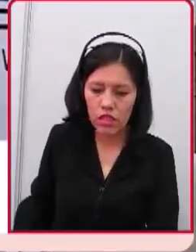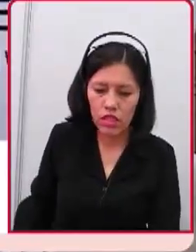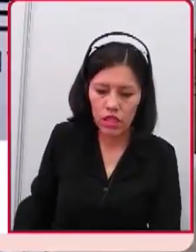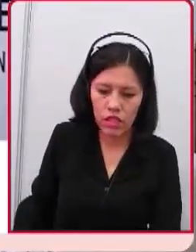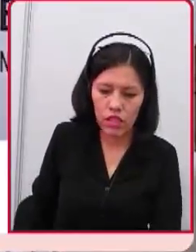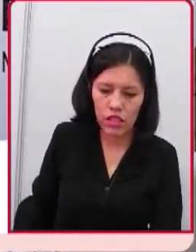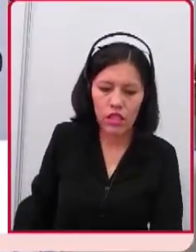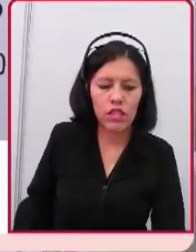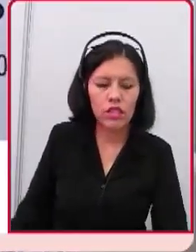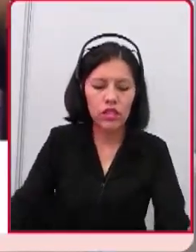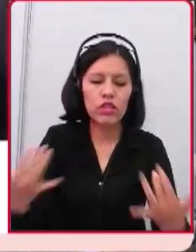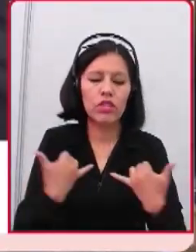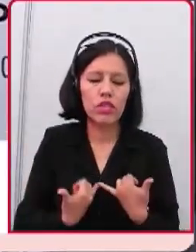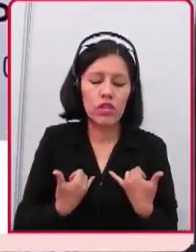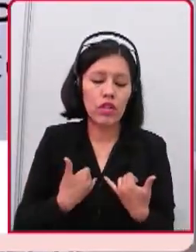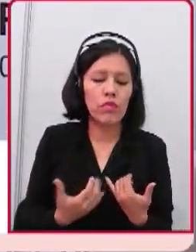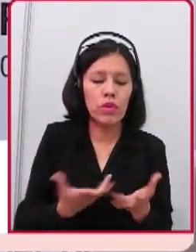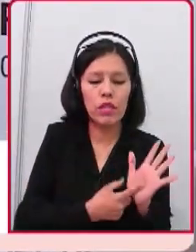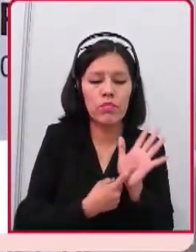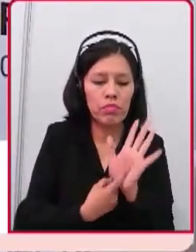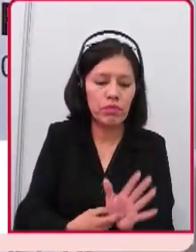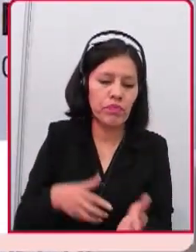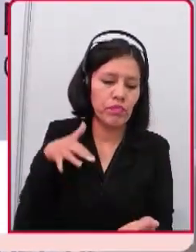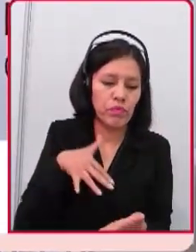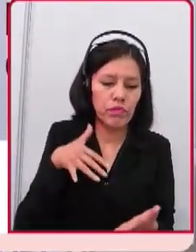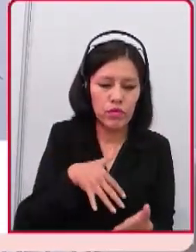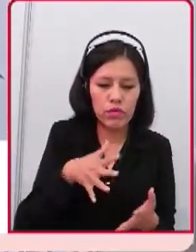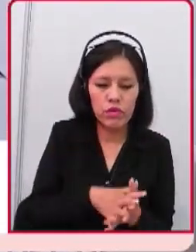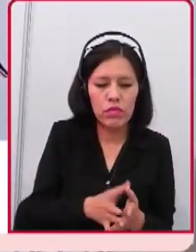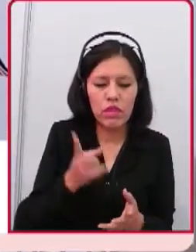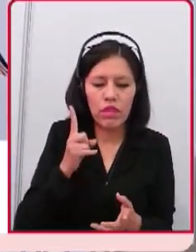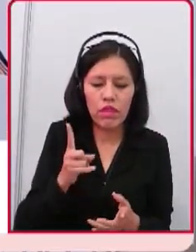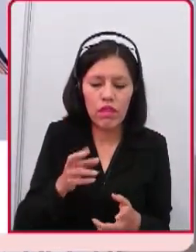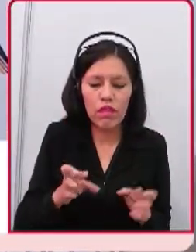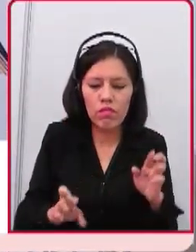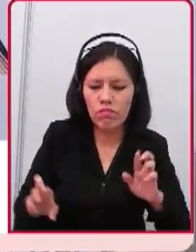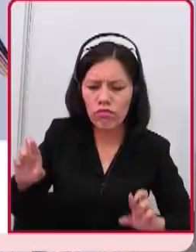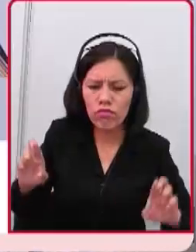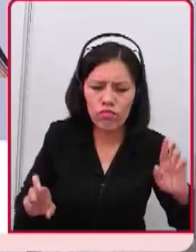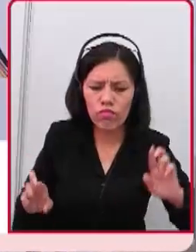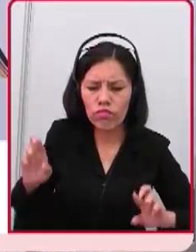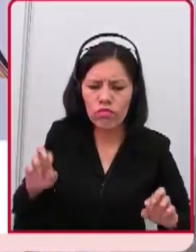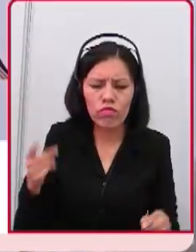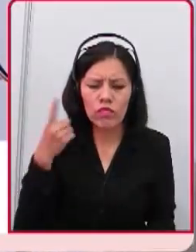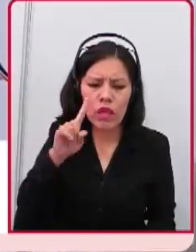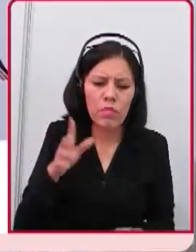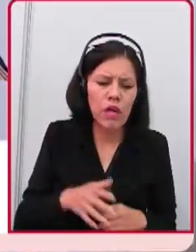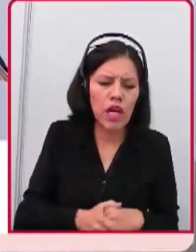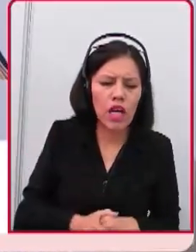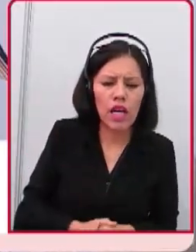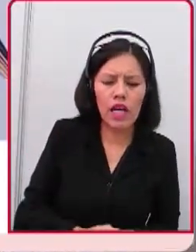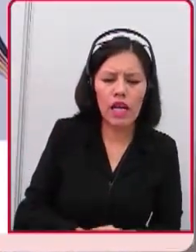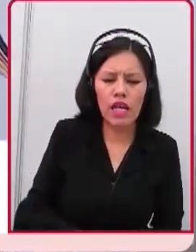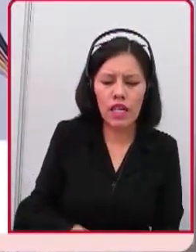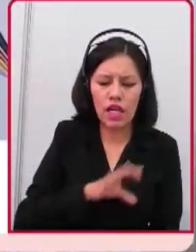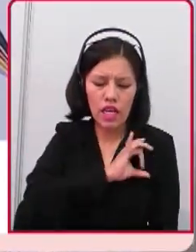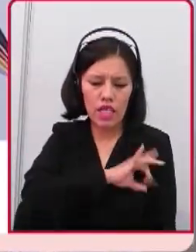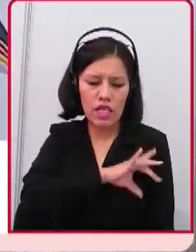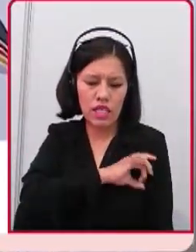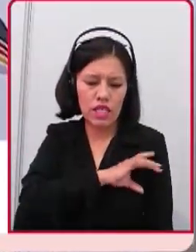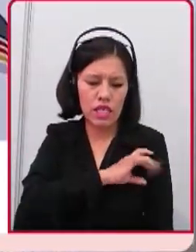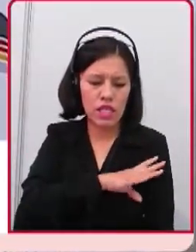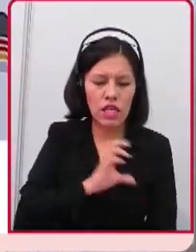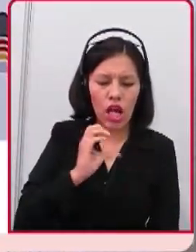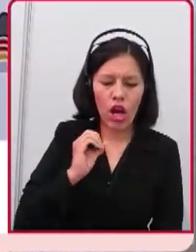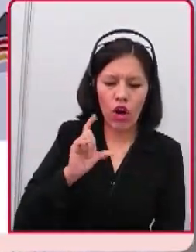estudio de incertidumbre para Chile Colorado 3, pero antes de comenzar quisiera agradecer a Perumín,